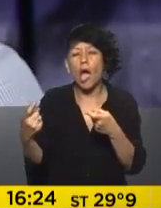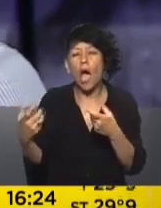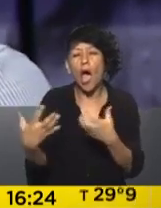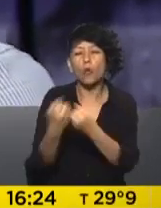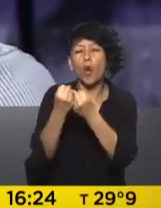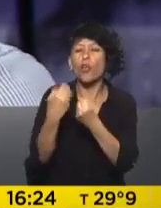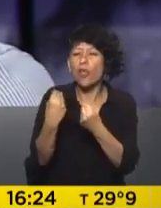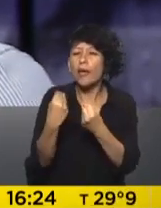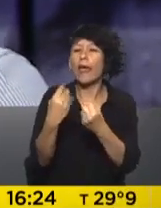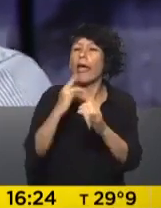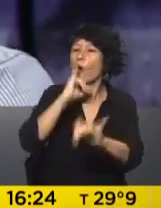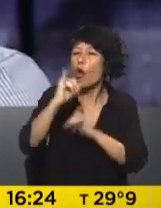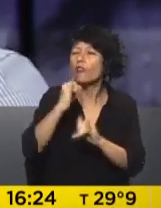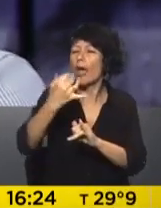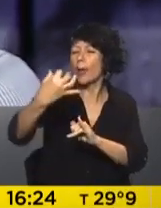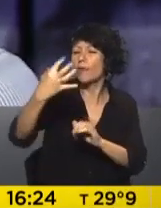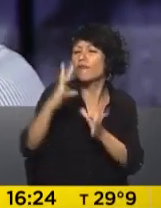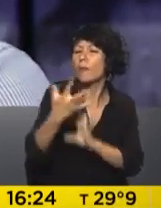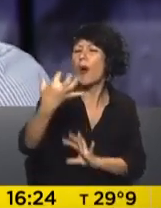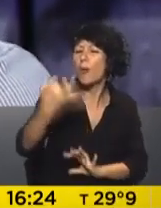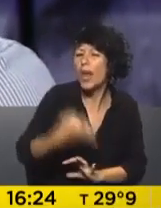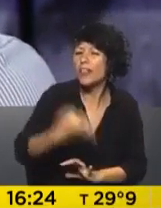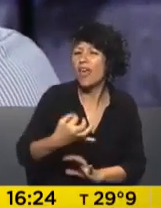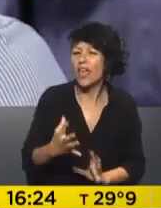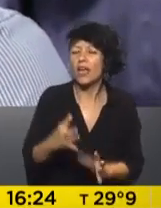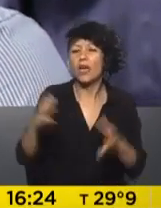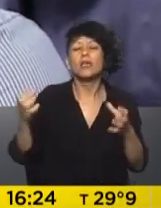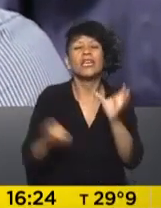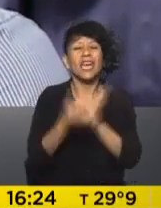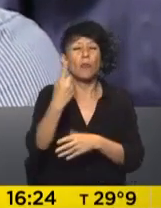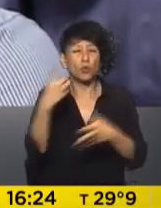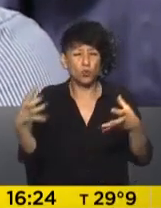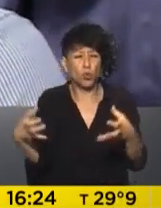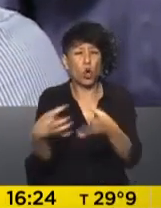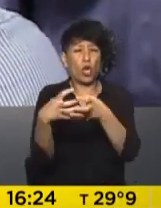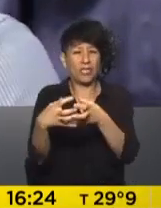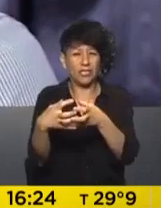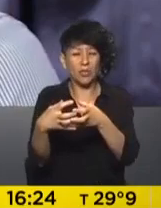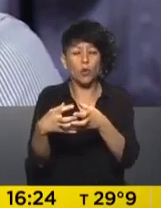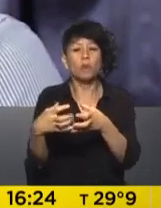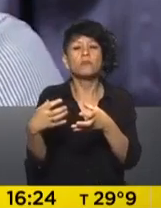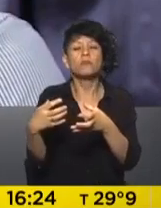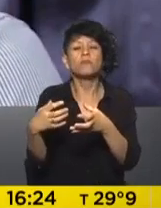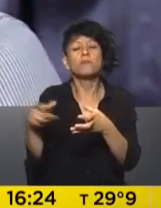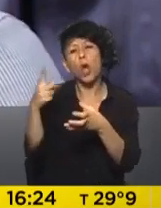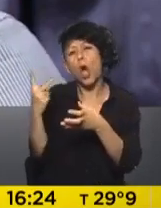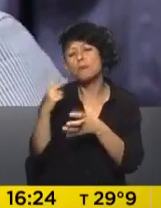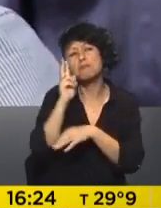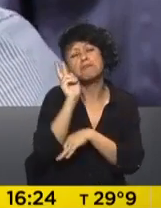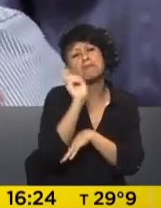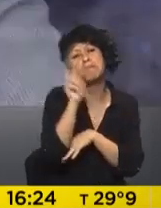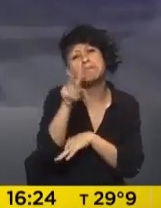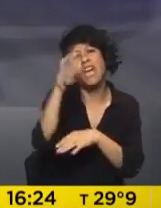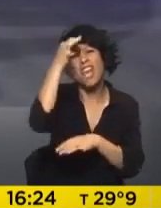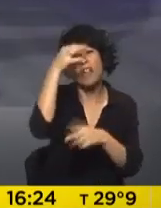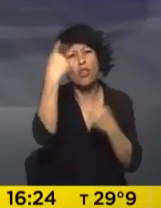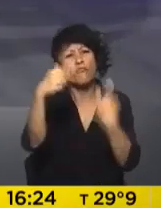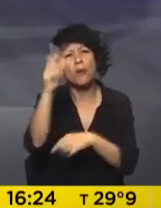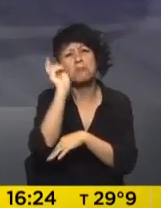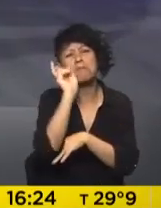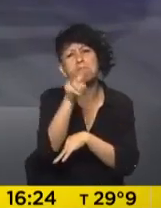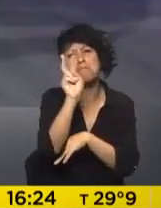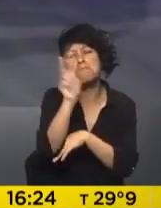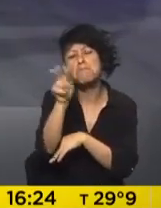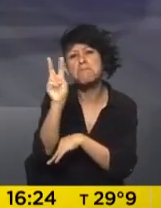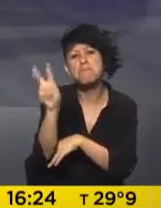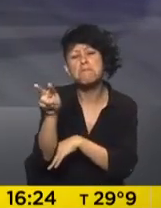verdadera, creamos el colectivo Pravda Pravda, y vimos muchas obras, y de repente esta obra cayó en nuestro regazo, de